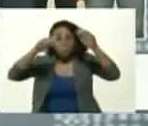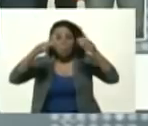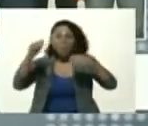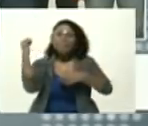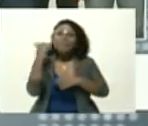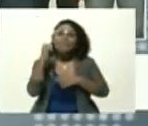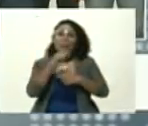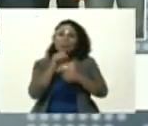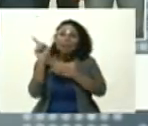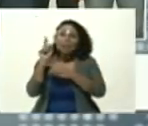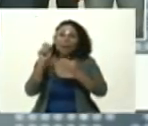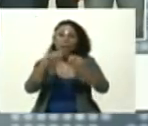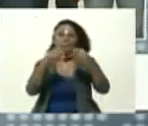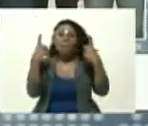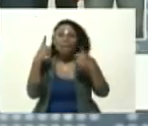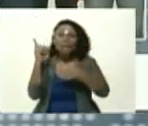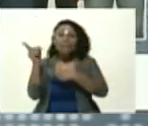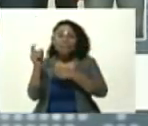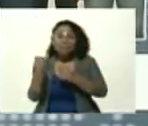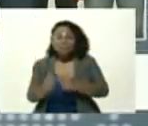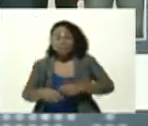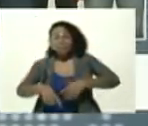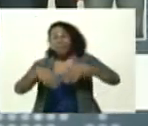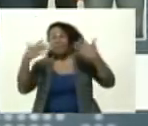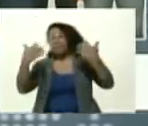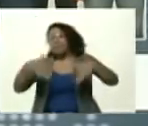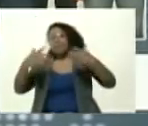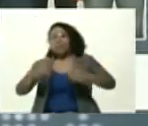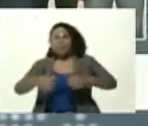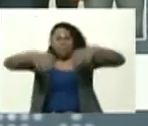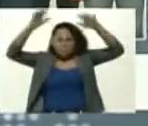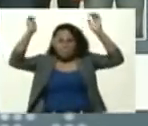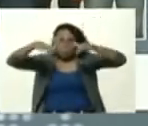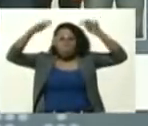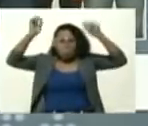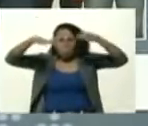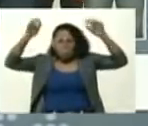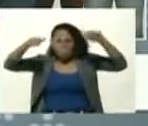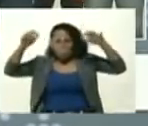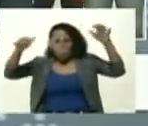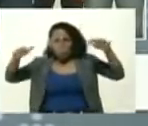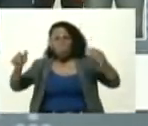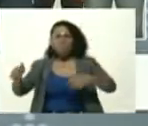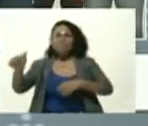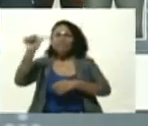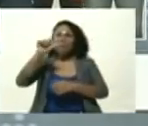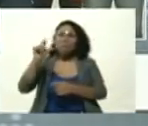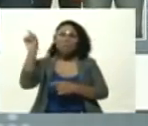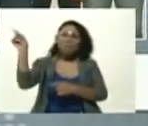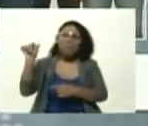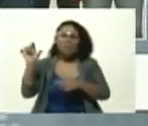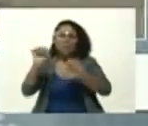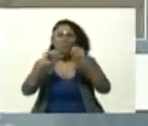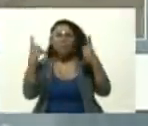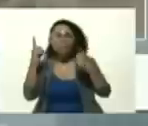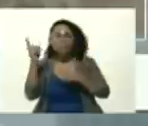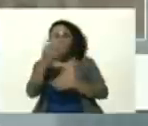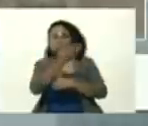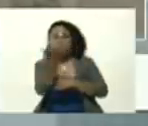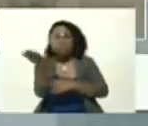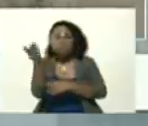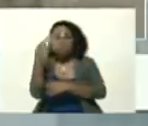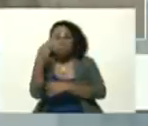sábado en La Guaira fue tremenda, un trombo de agua. ¿Ah? Y fíjense ustedes los